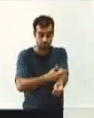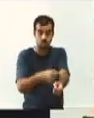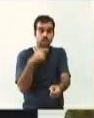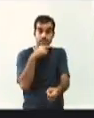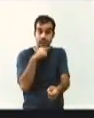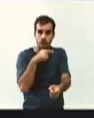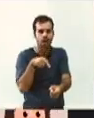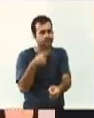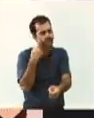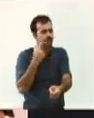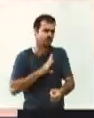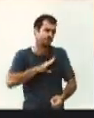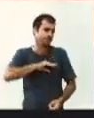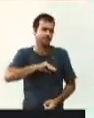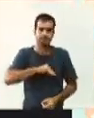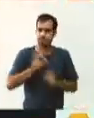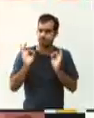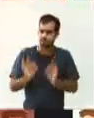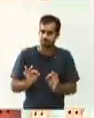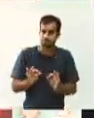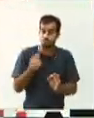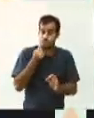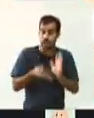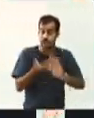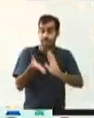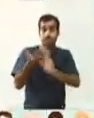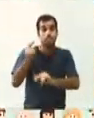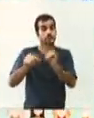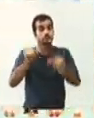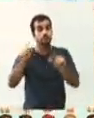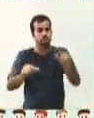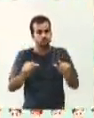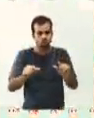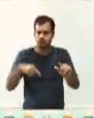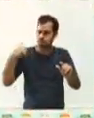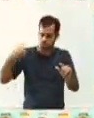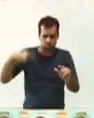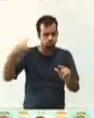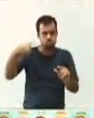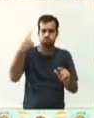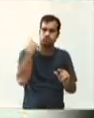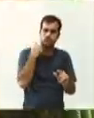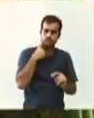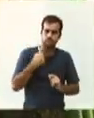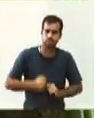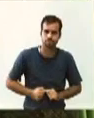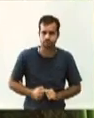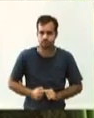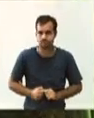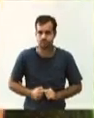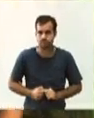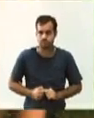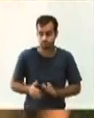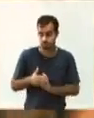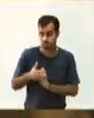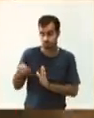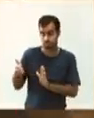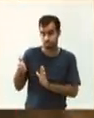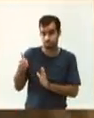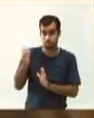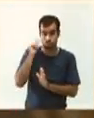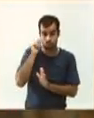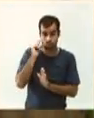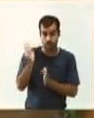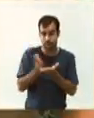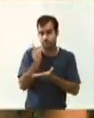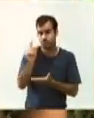es un acto de generosidad humana que permite salvar millones de vidas cada año. A mi lado tengo a Delianis de la Caridad.